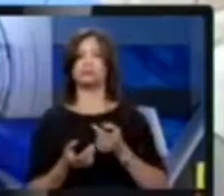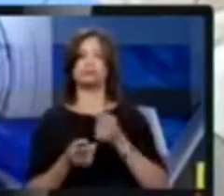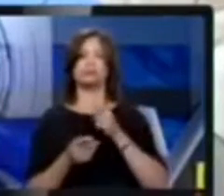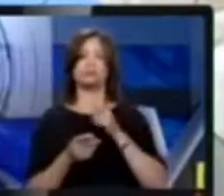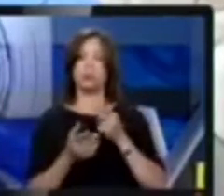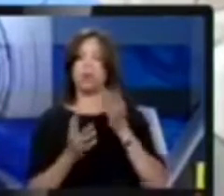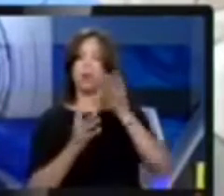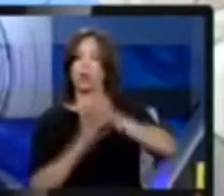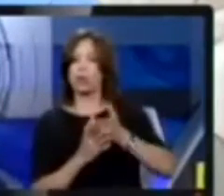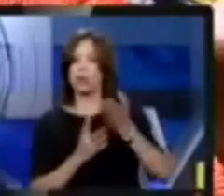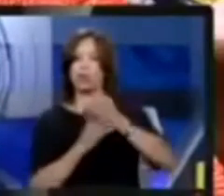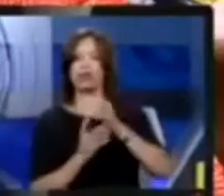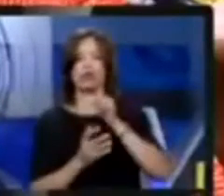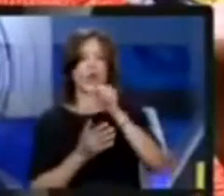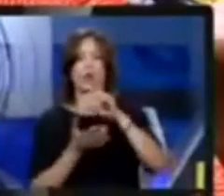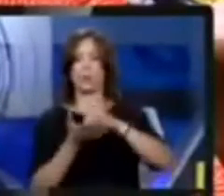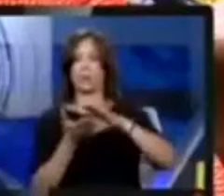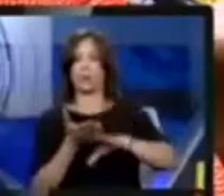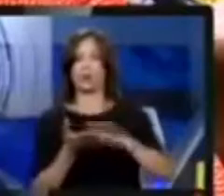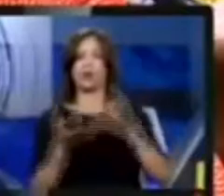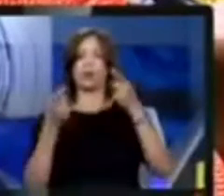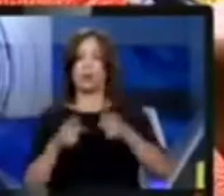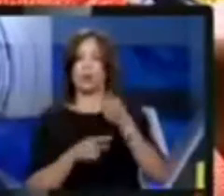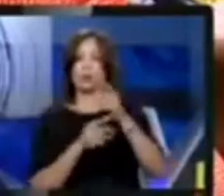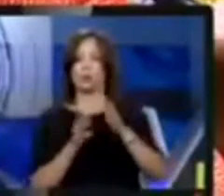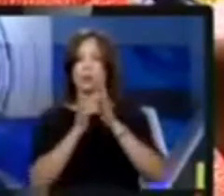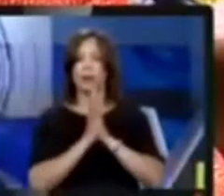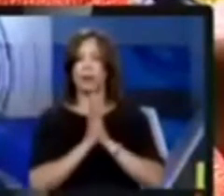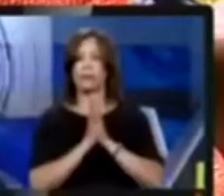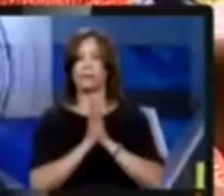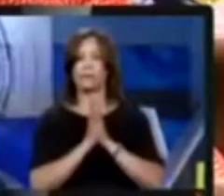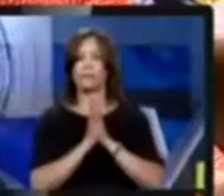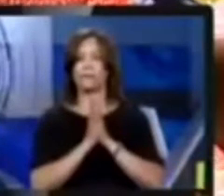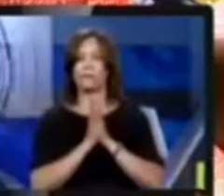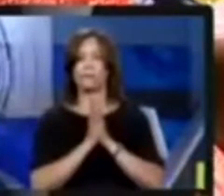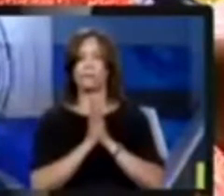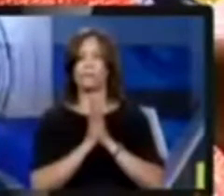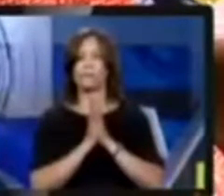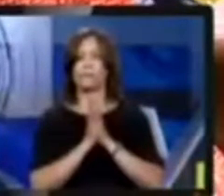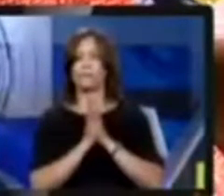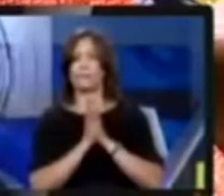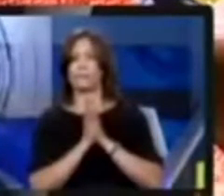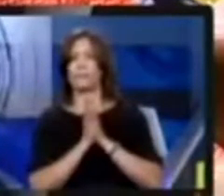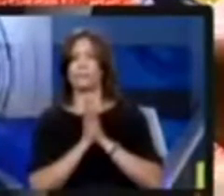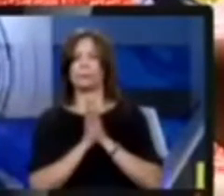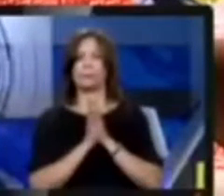de mis intervenciones no aparecen. Y cuando se pedía